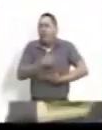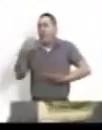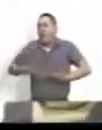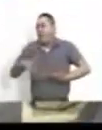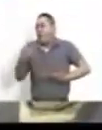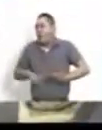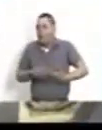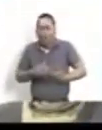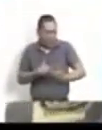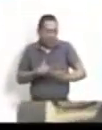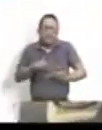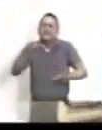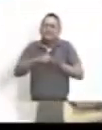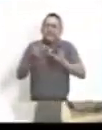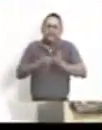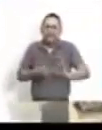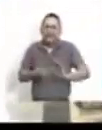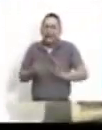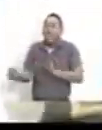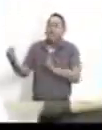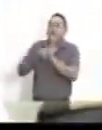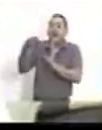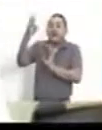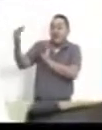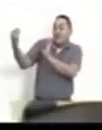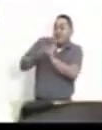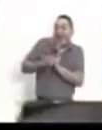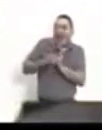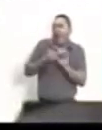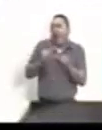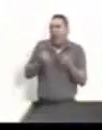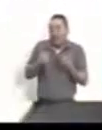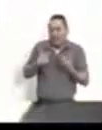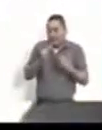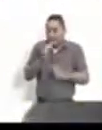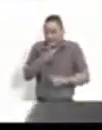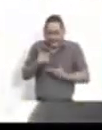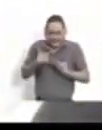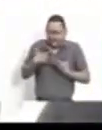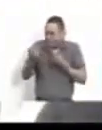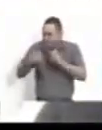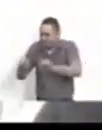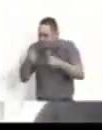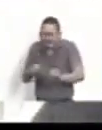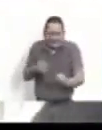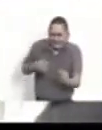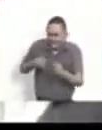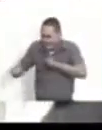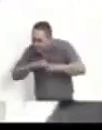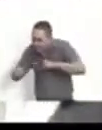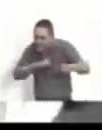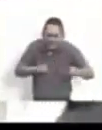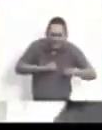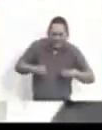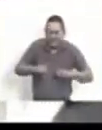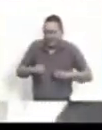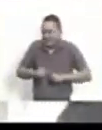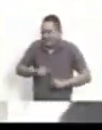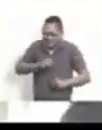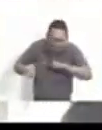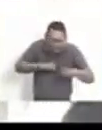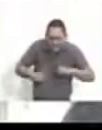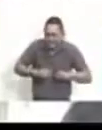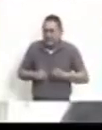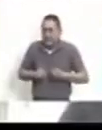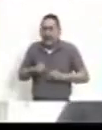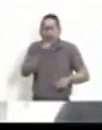el pago a todo el sacrificio que teníamos, porque en ese momento eran muy poquitas las personas que